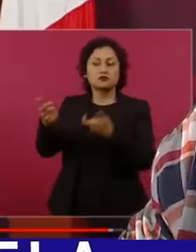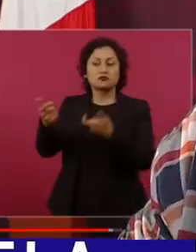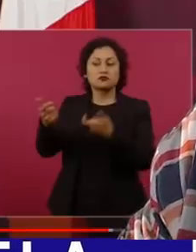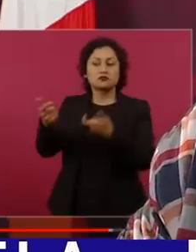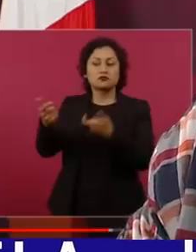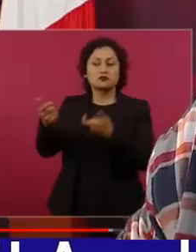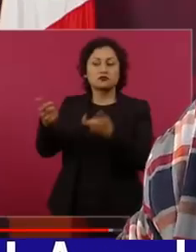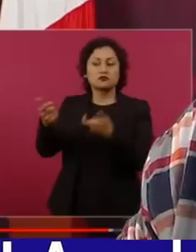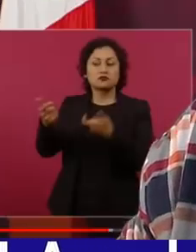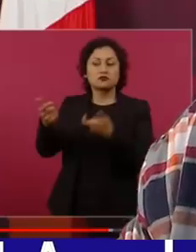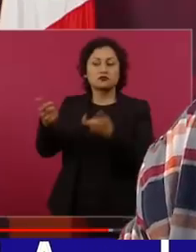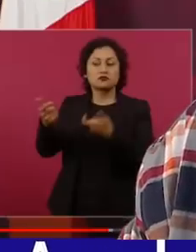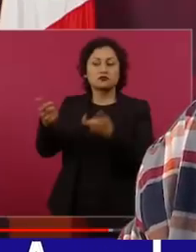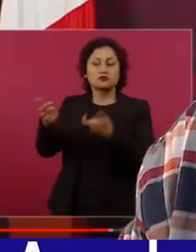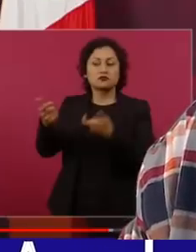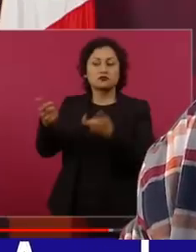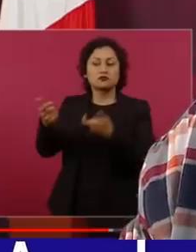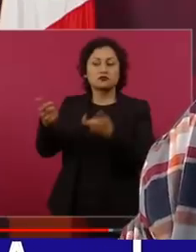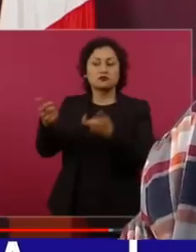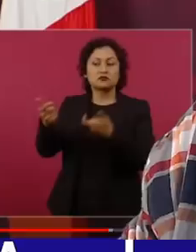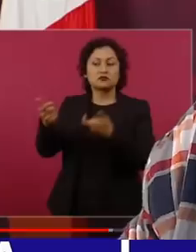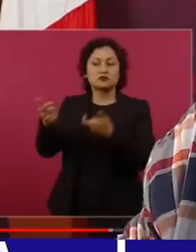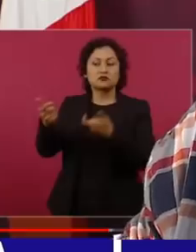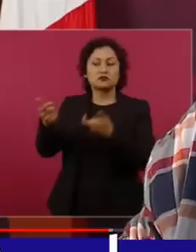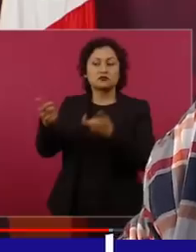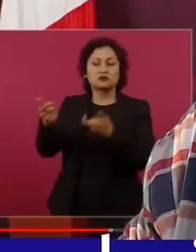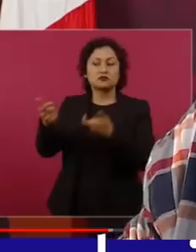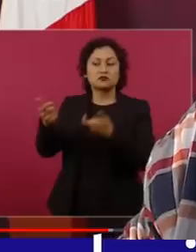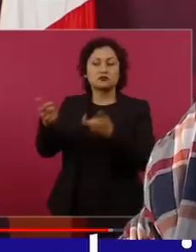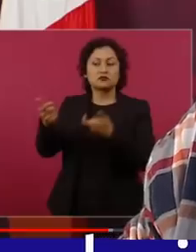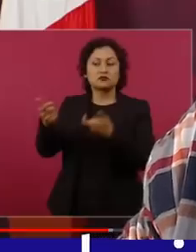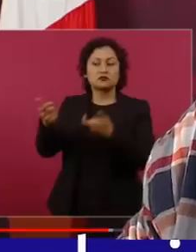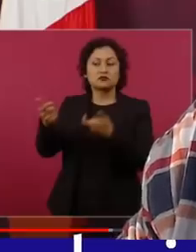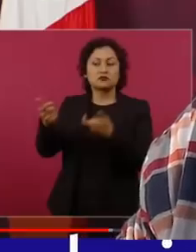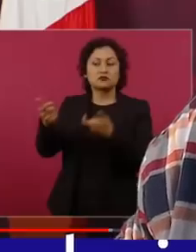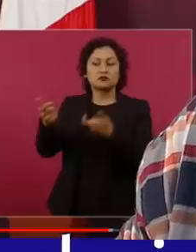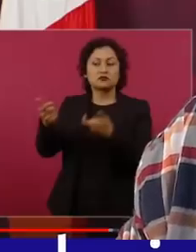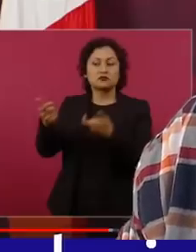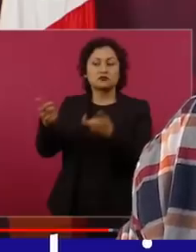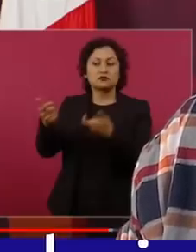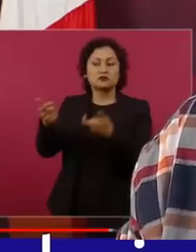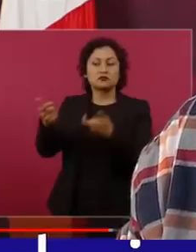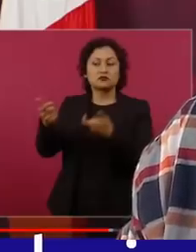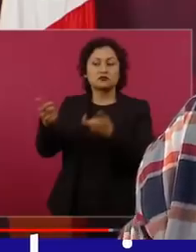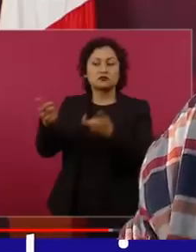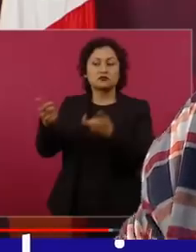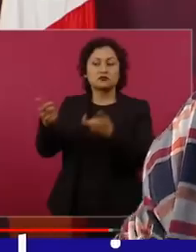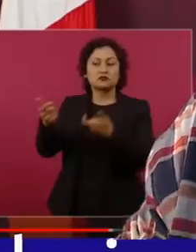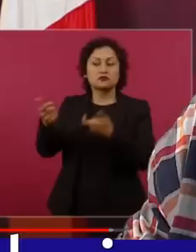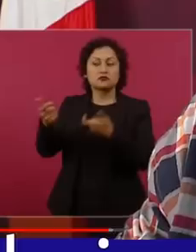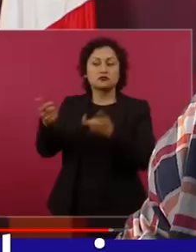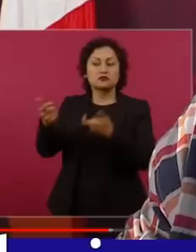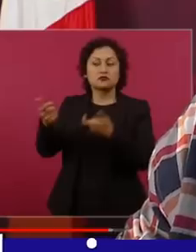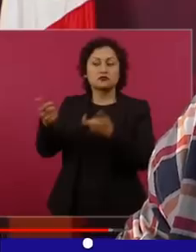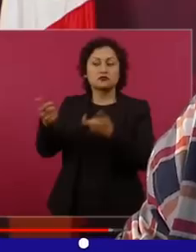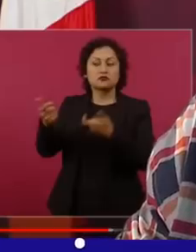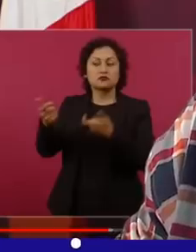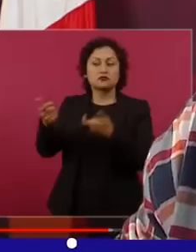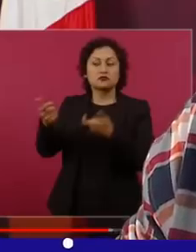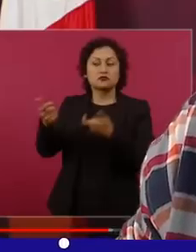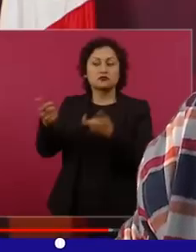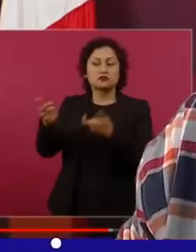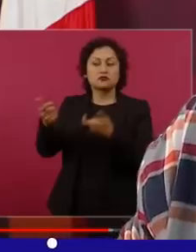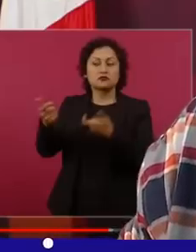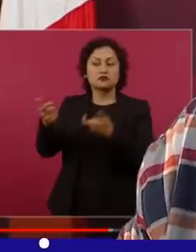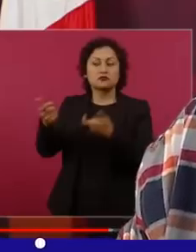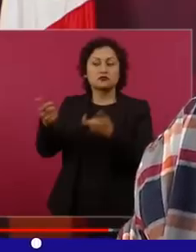congelar las relaciones comerciales y económicas entre México y Perú. A los españoles los tiene igual, ¿eh? Y no